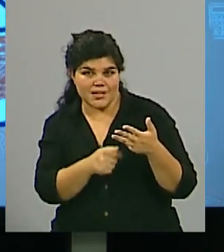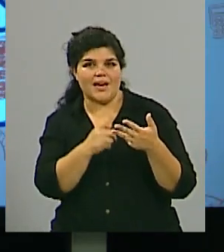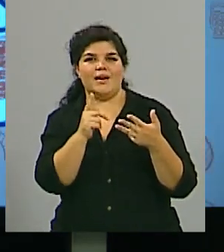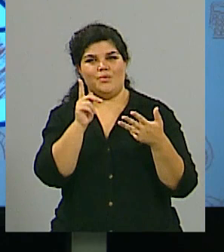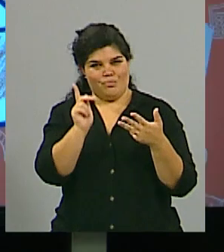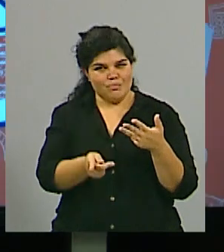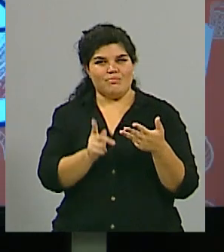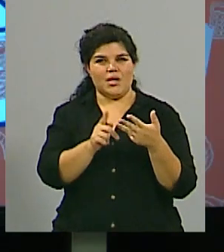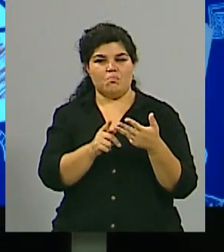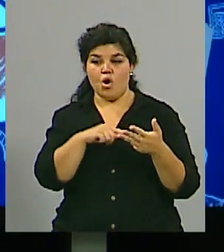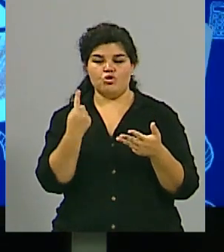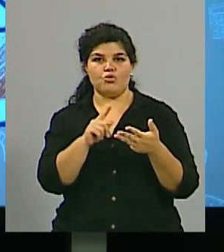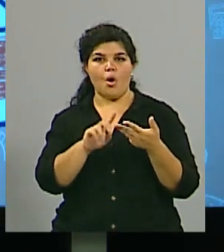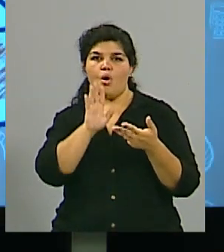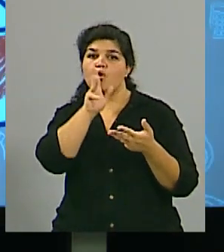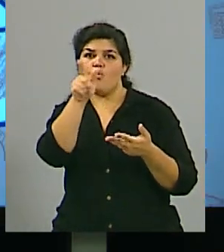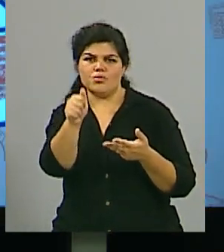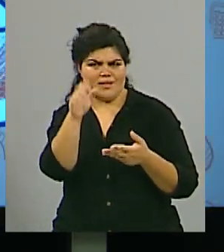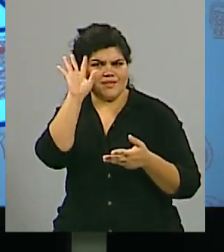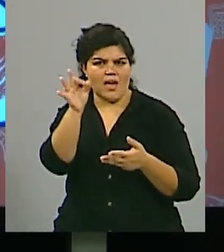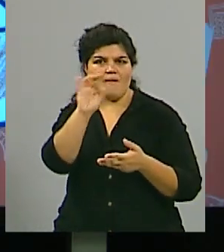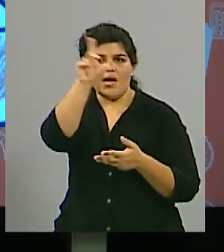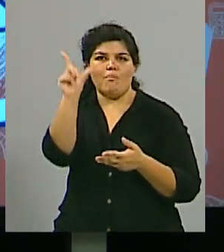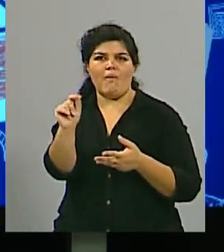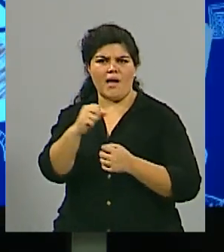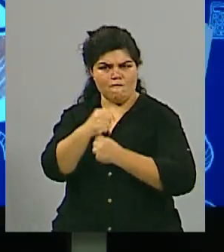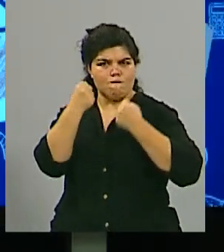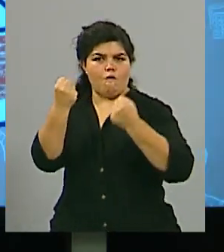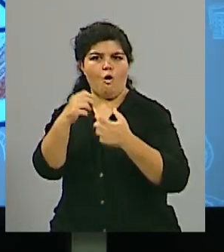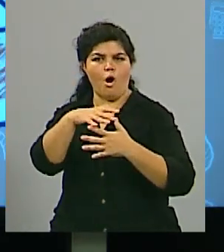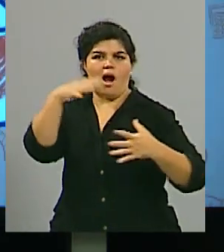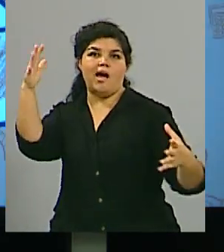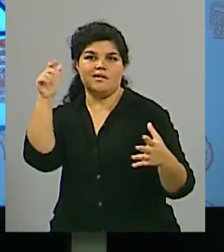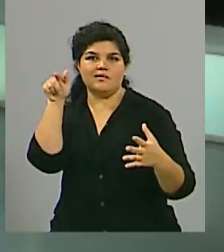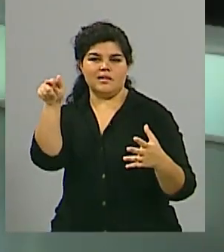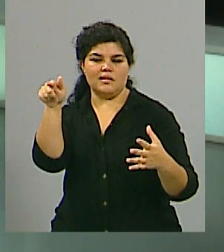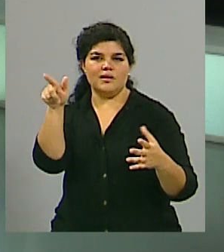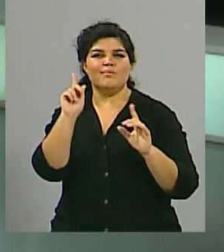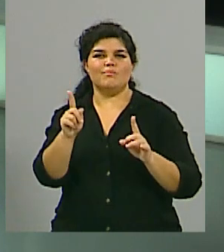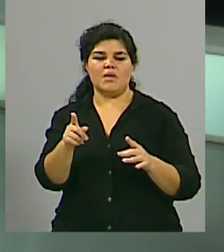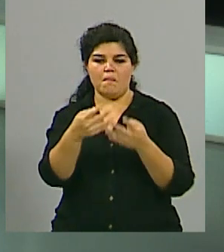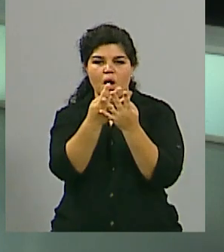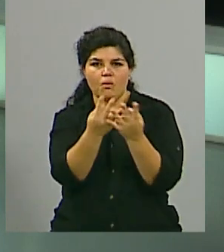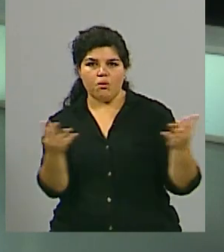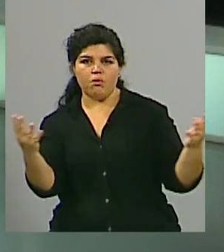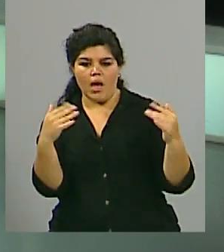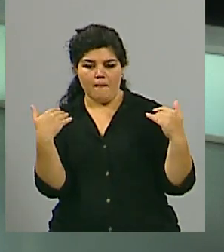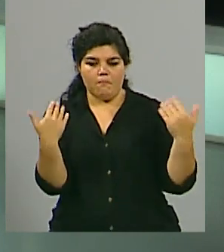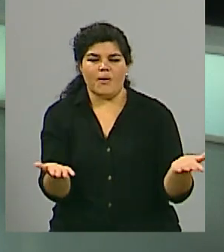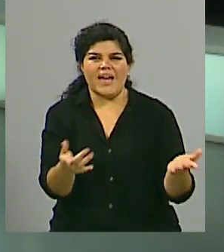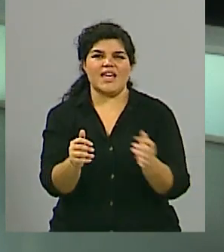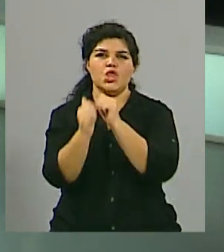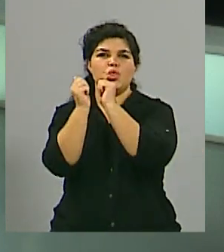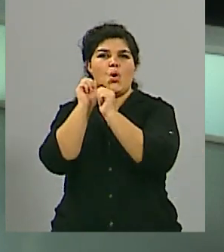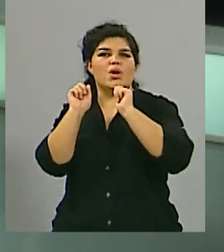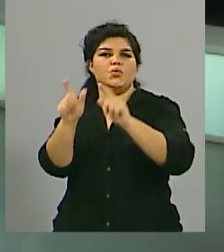la tenemos como una potencia, lo cierto es que era una potencia en decadencia, principalmente después de la caída del muro y las reformas